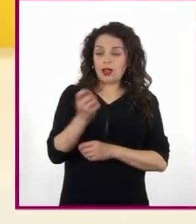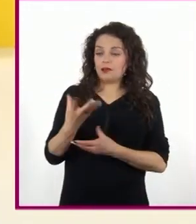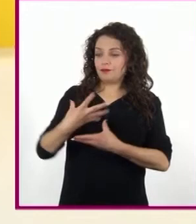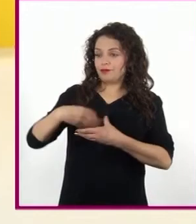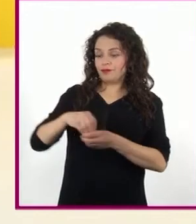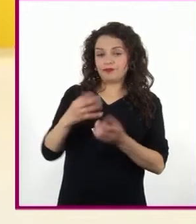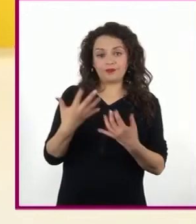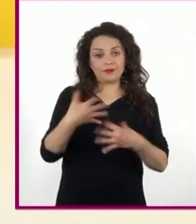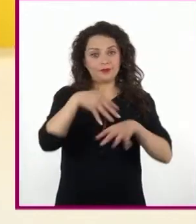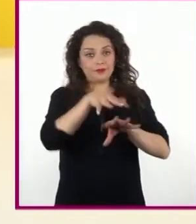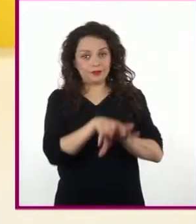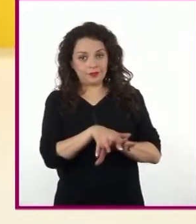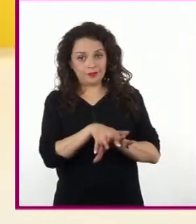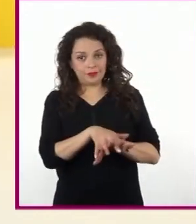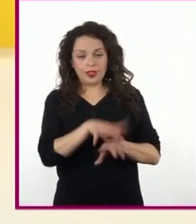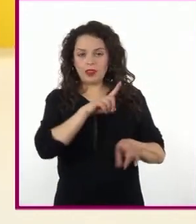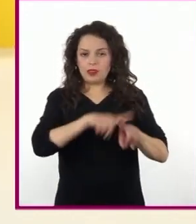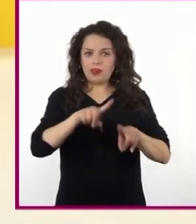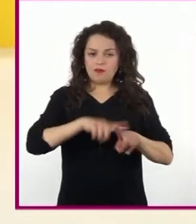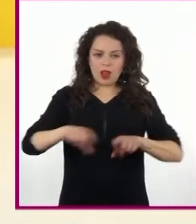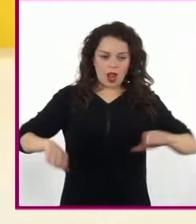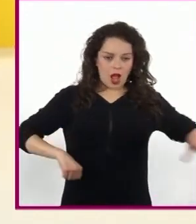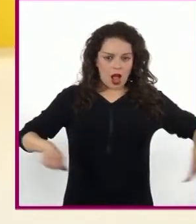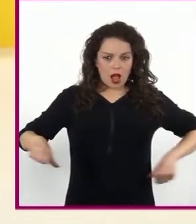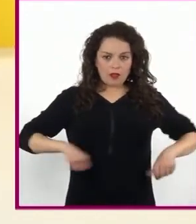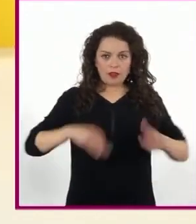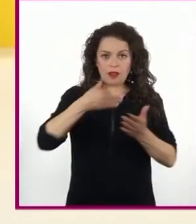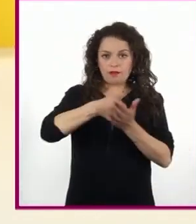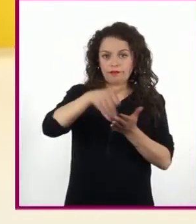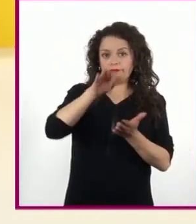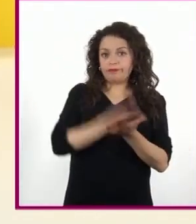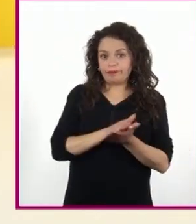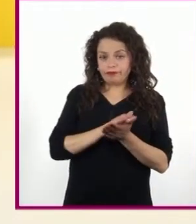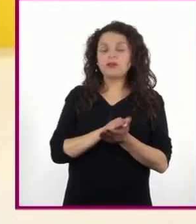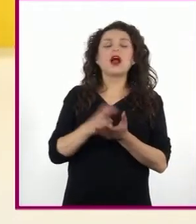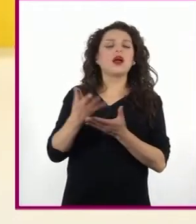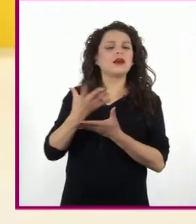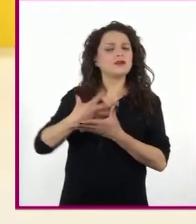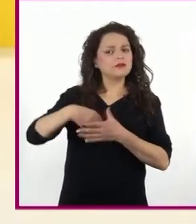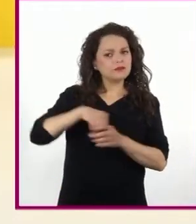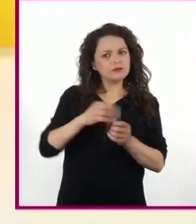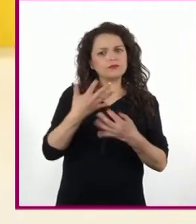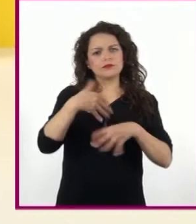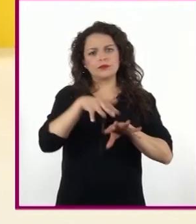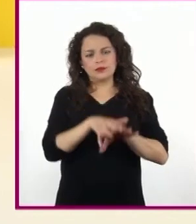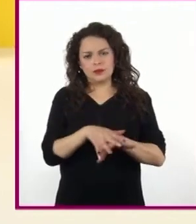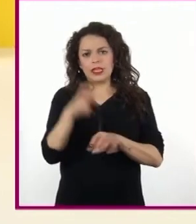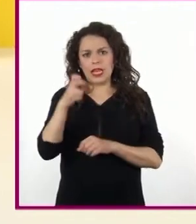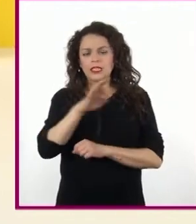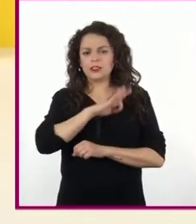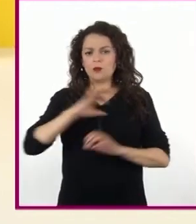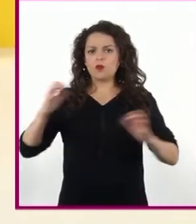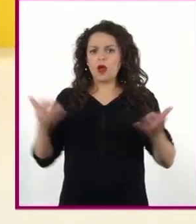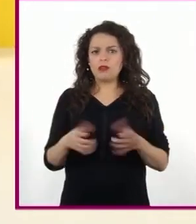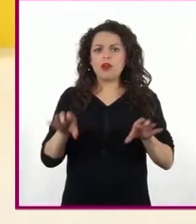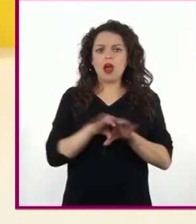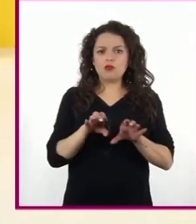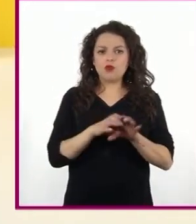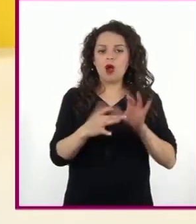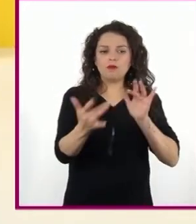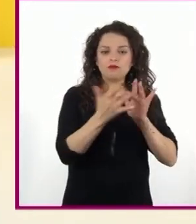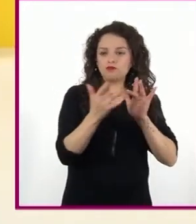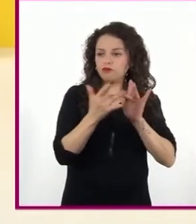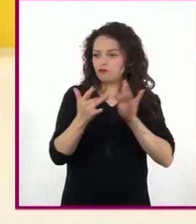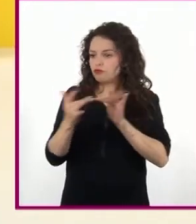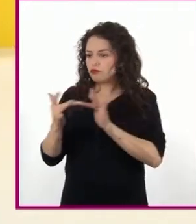es decir, un conjunto de actitudes y valores incluyentes, mismos que se concretan en las relaciones que mantenemos con